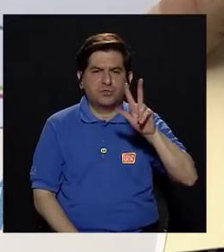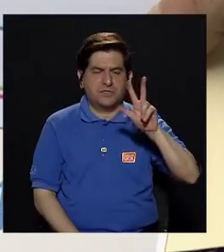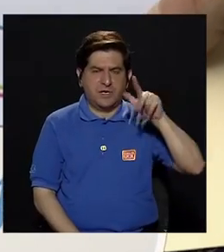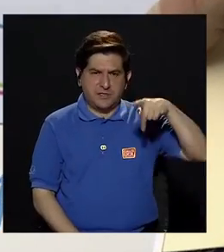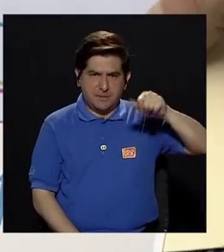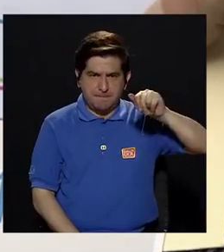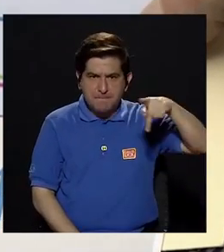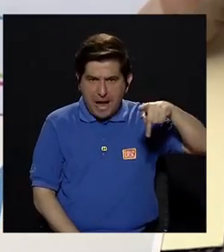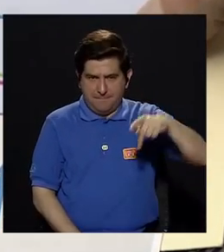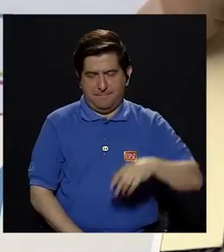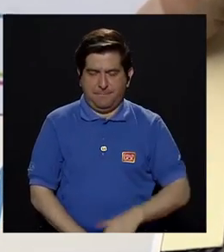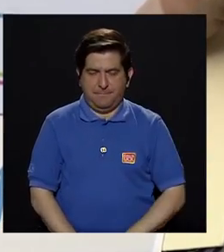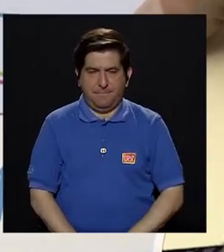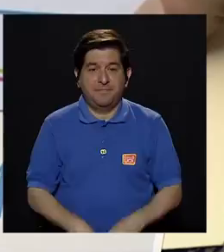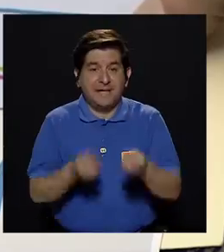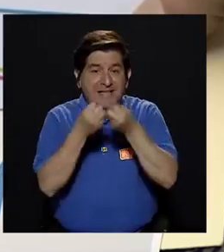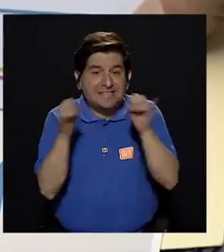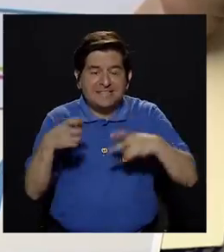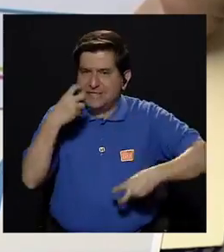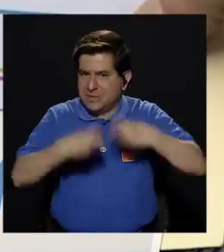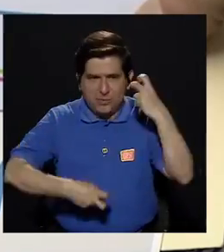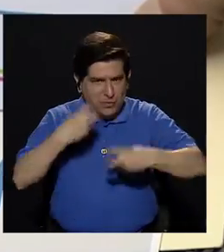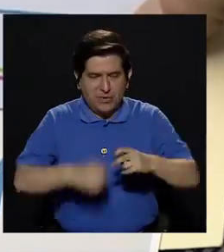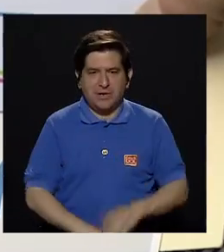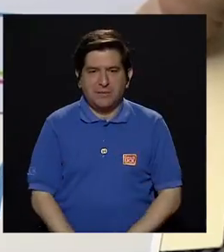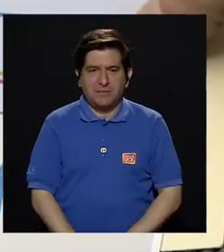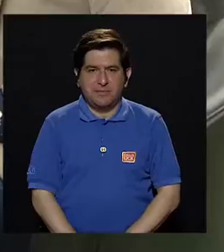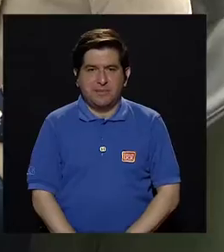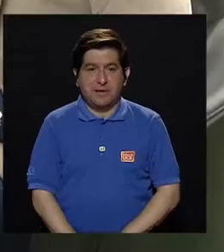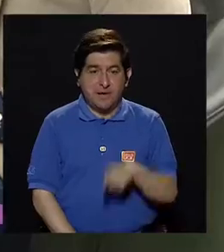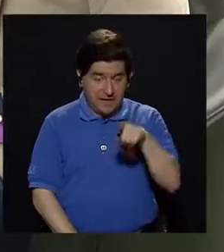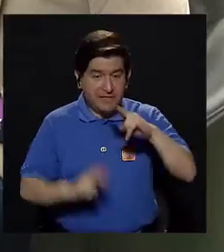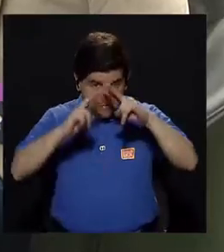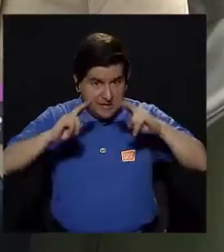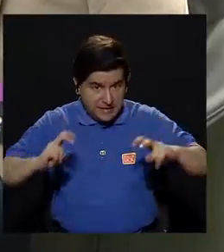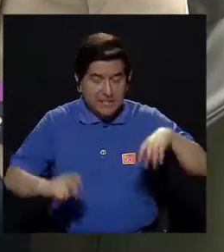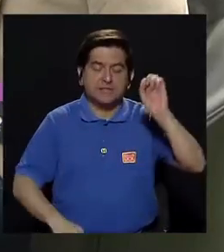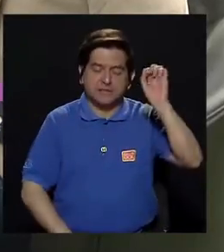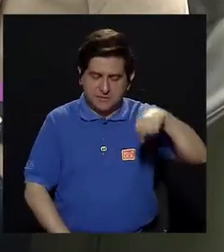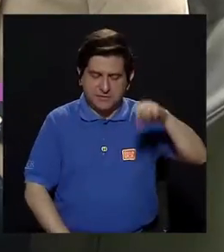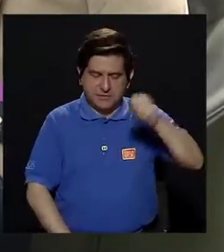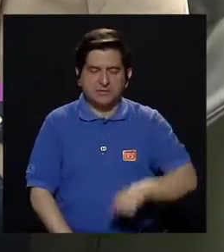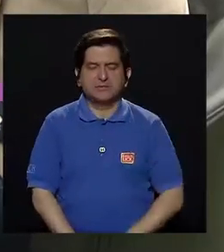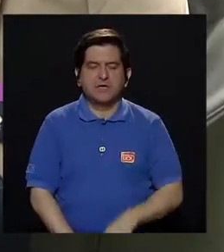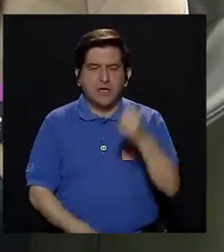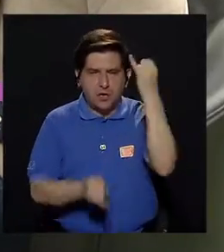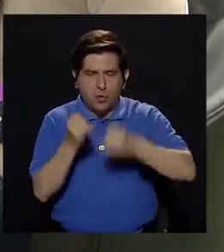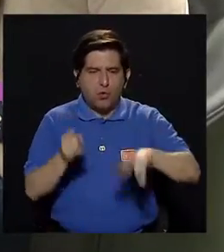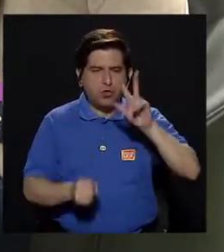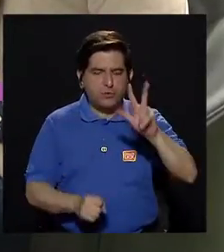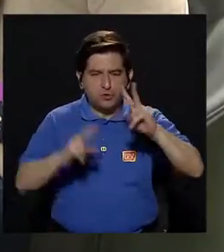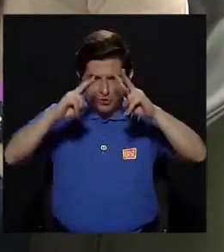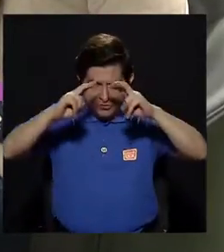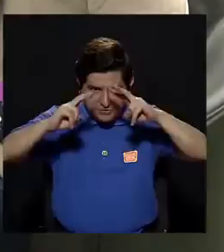PAP, sin ningún problema, PAP, ¿verdad? Son Papa Nicolau. Papa Nicolau, sí. Si tiene las últimas